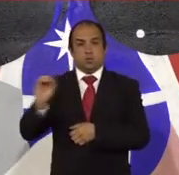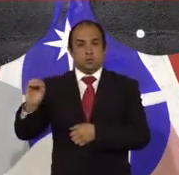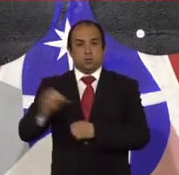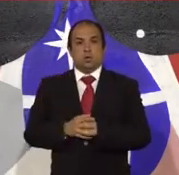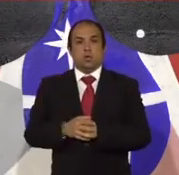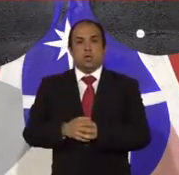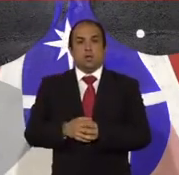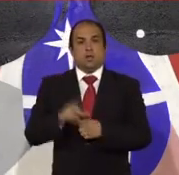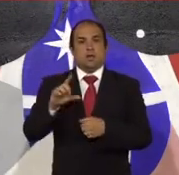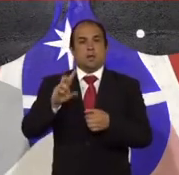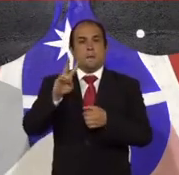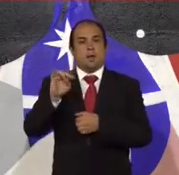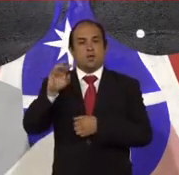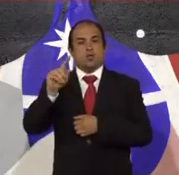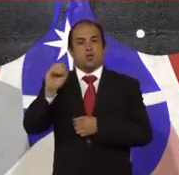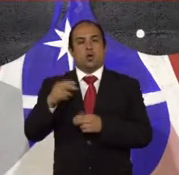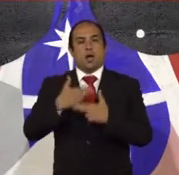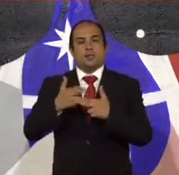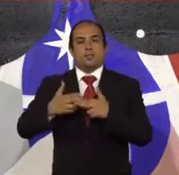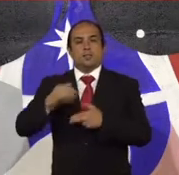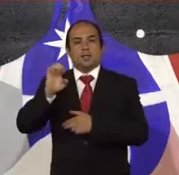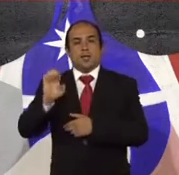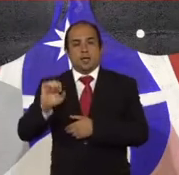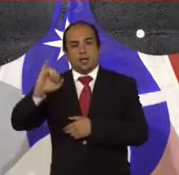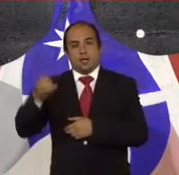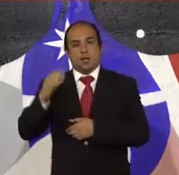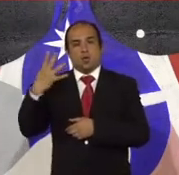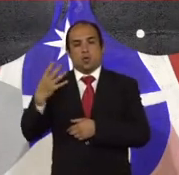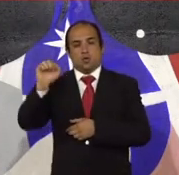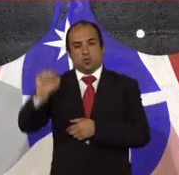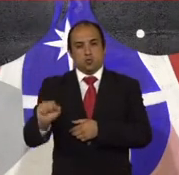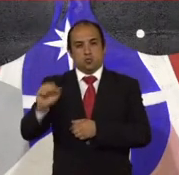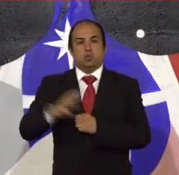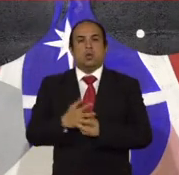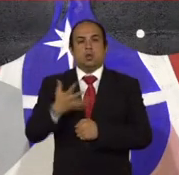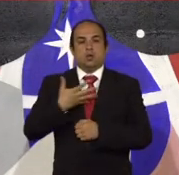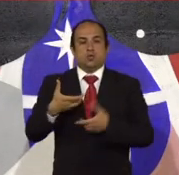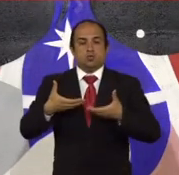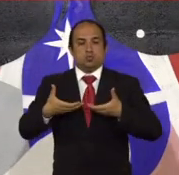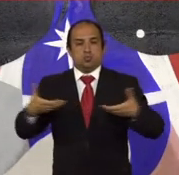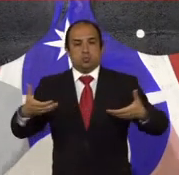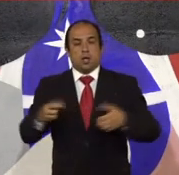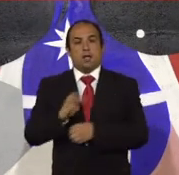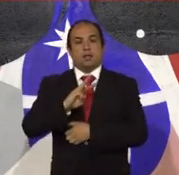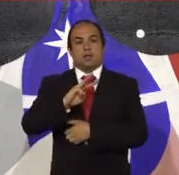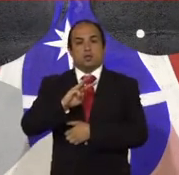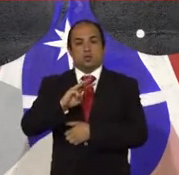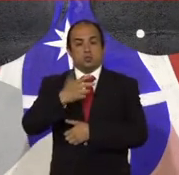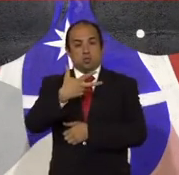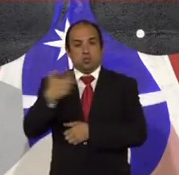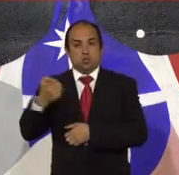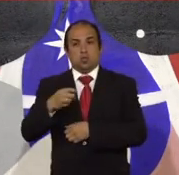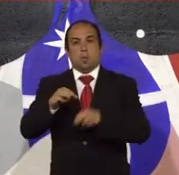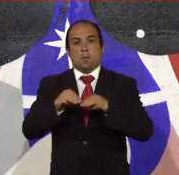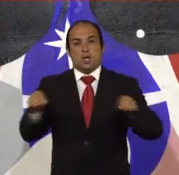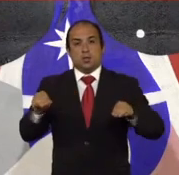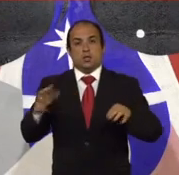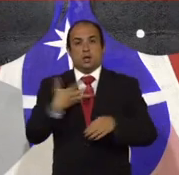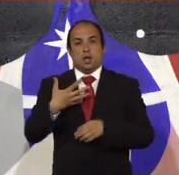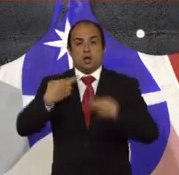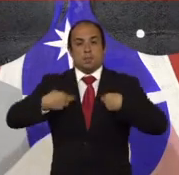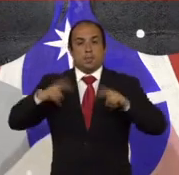eje 4 Sur en una longitud de 800 metros y que representan